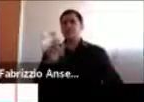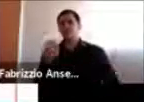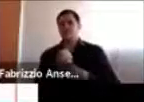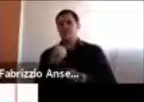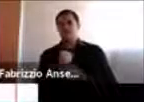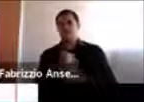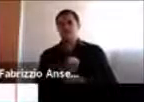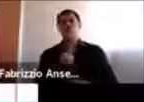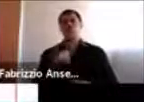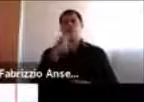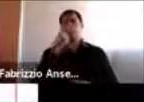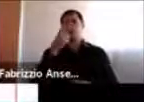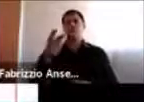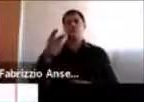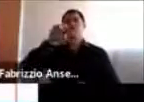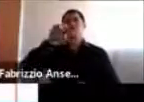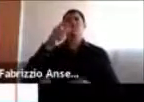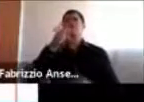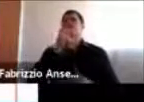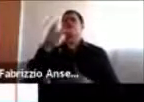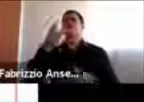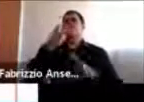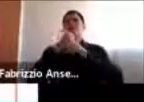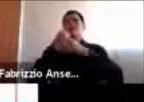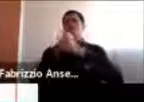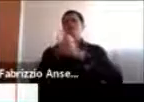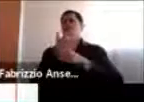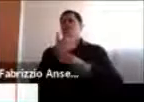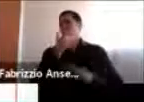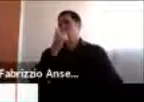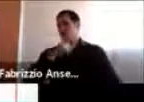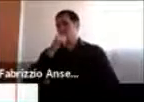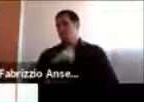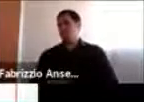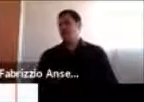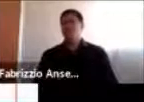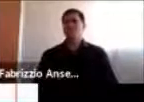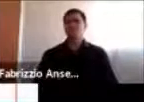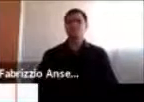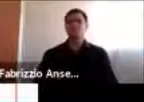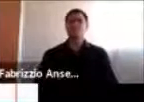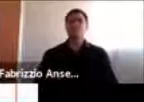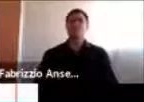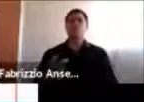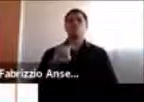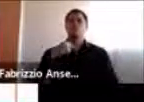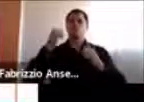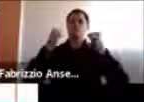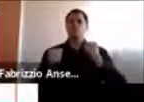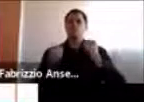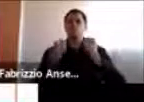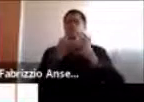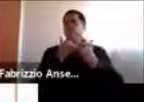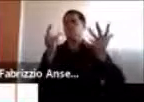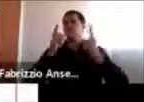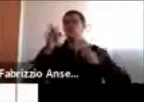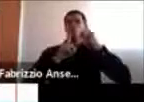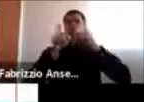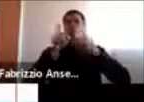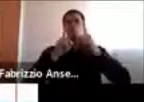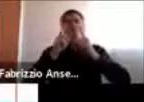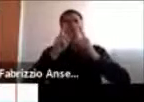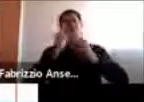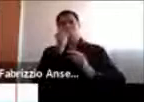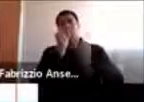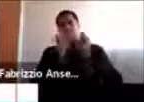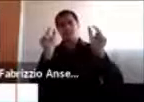poder también complementar el aprendizaje con otro tipo de actividades uno podría también centrarse en las letras que el niño conoce y en las